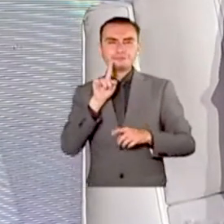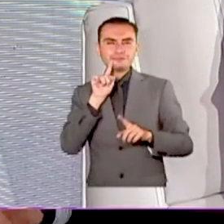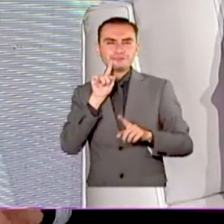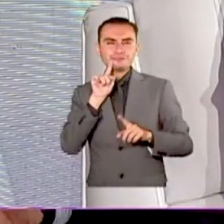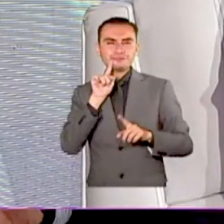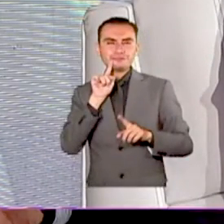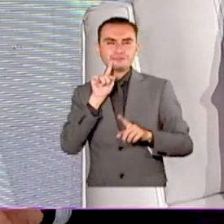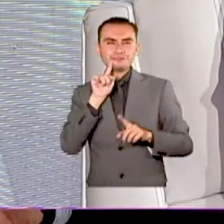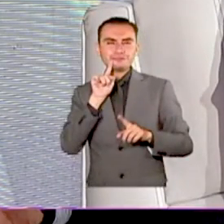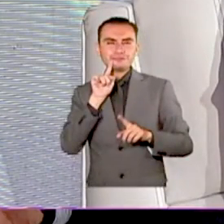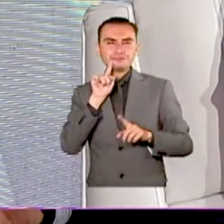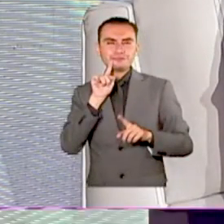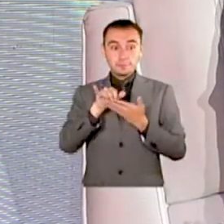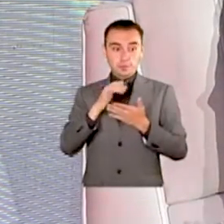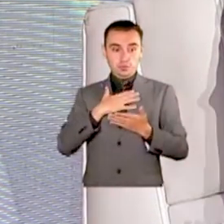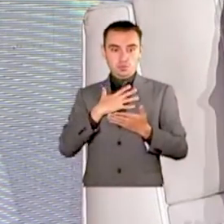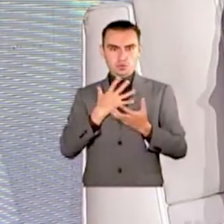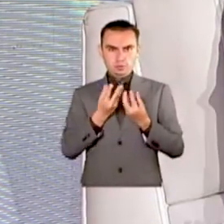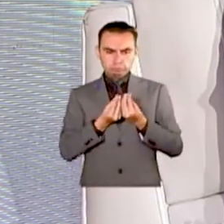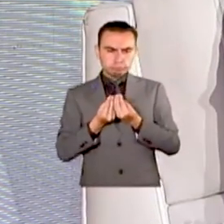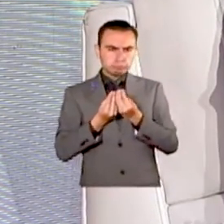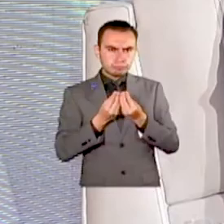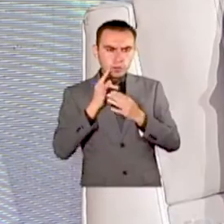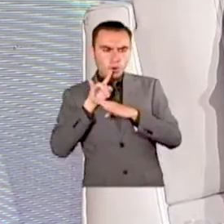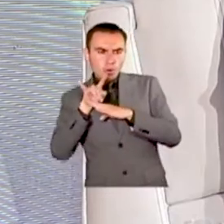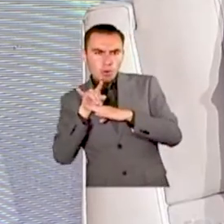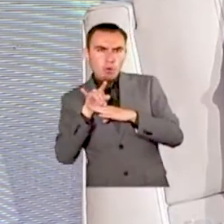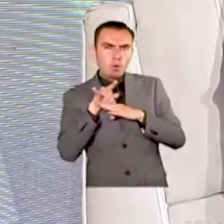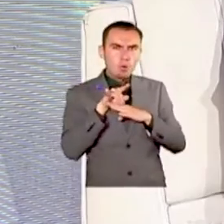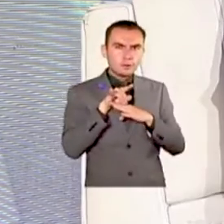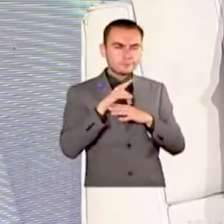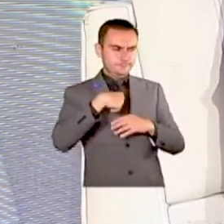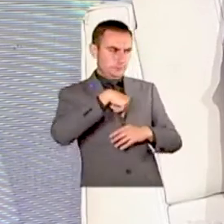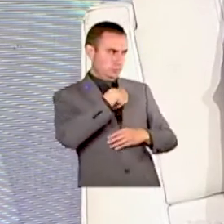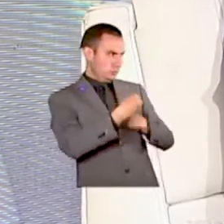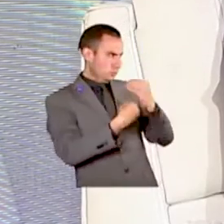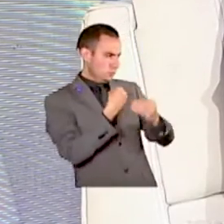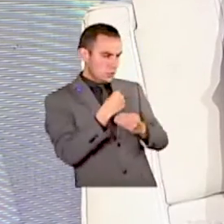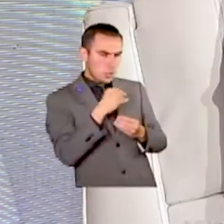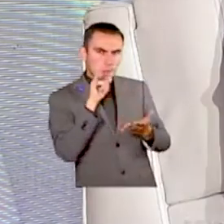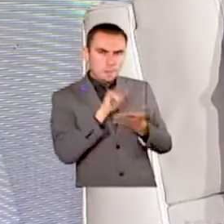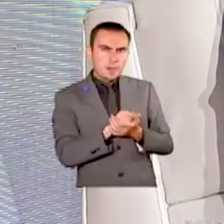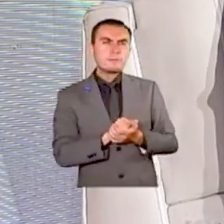la delegación de la función preventiva hemos querido